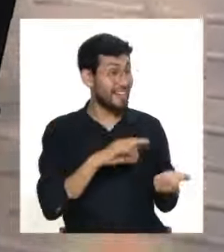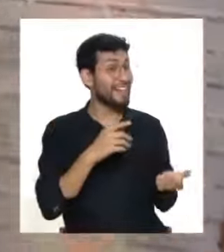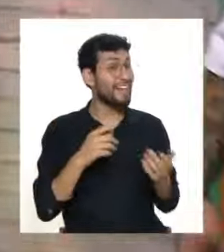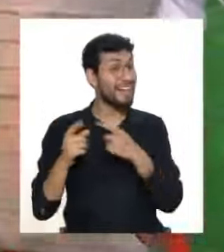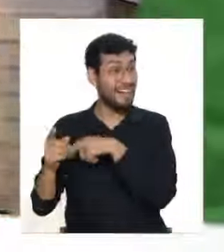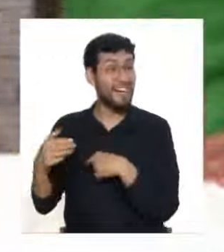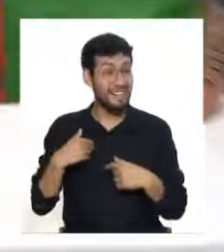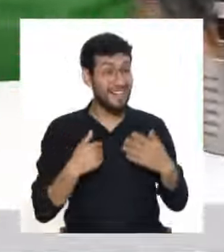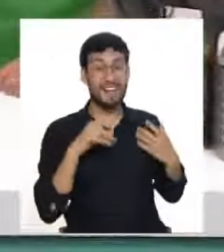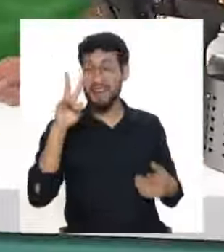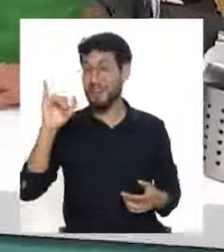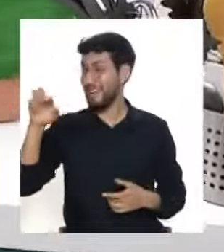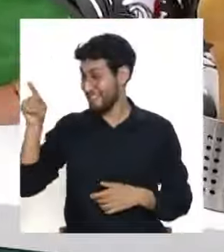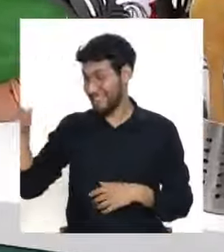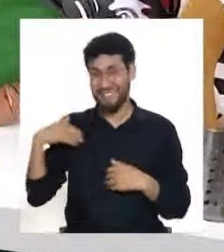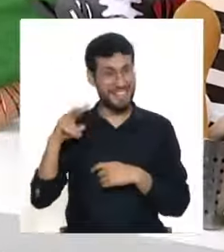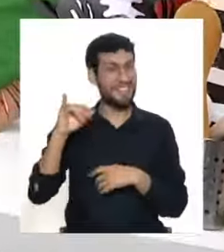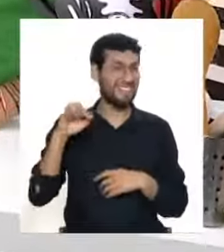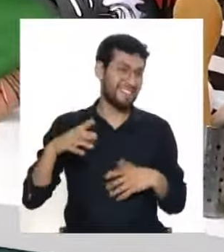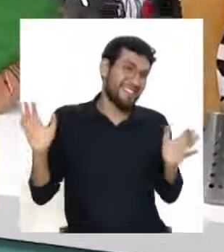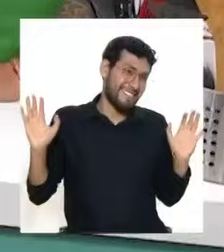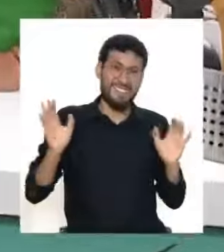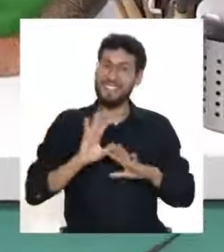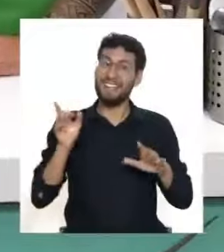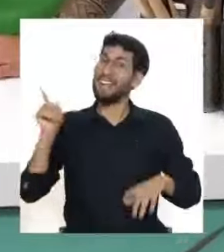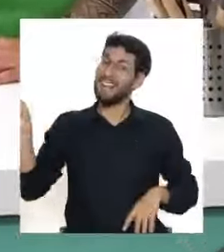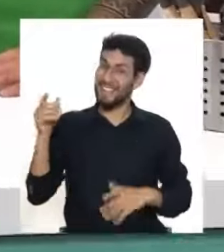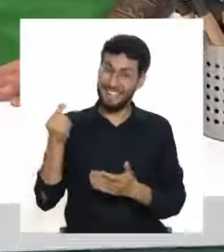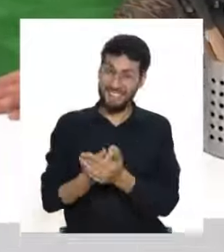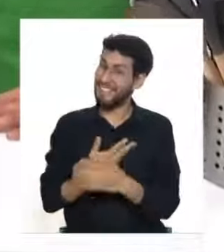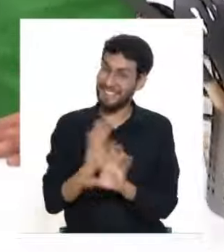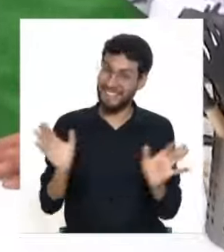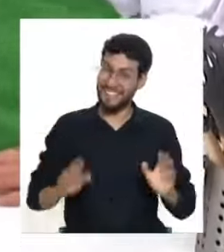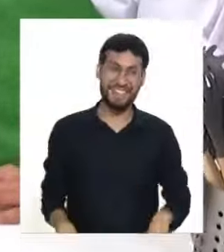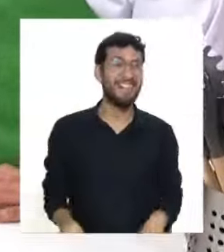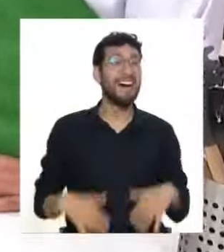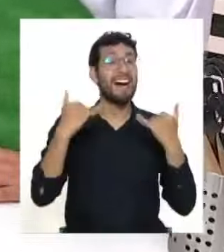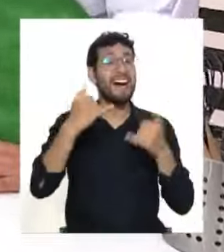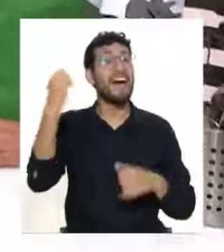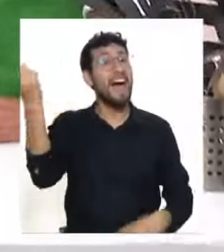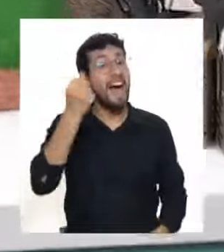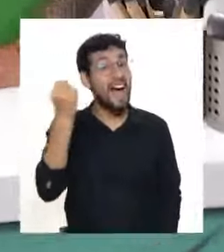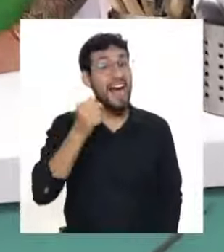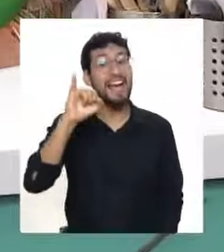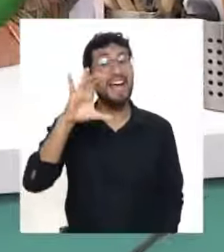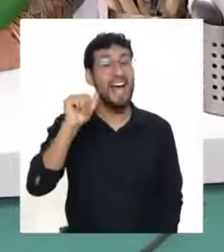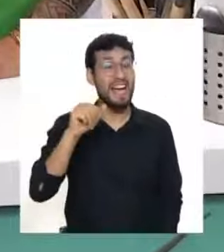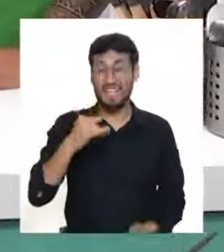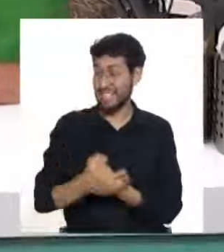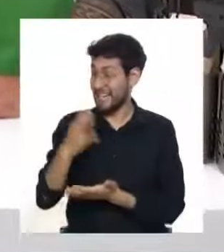usted tiene su VIP ya. Claro, ya, con toda la gente. Las ellos están compradas ya. Obvio. Y el sábado en